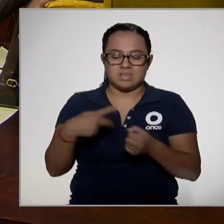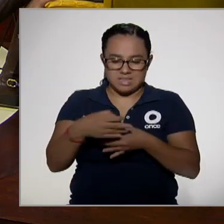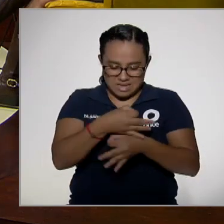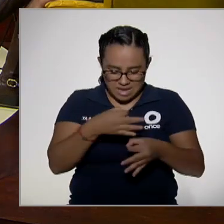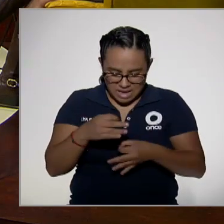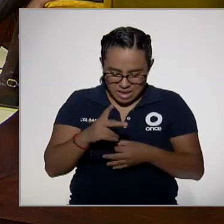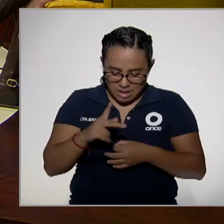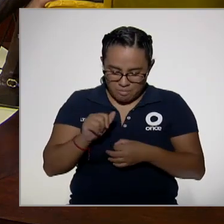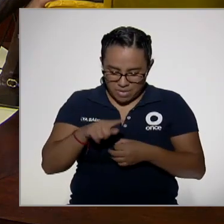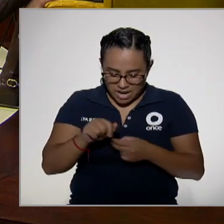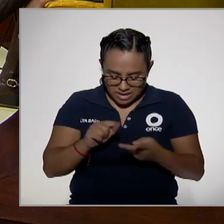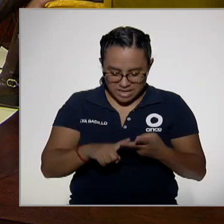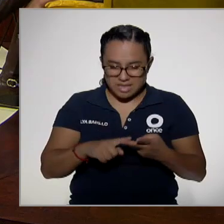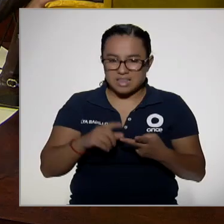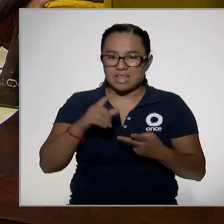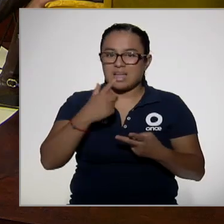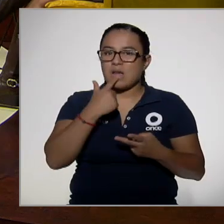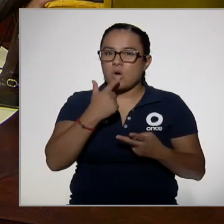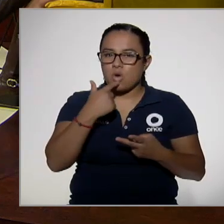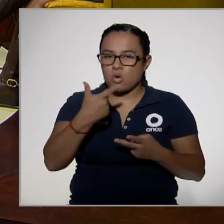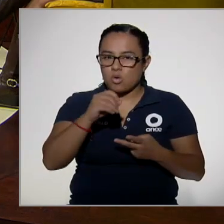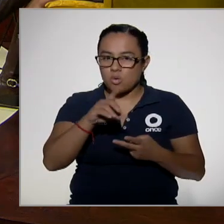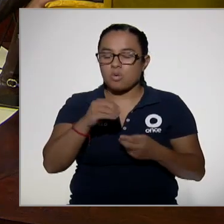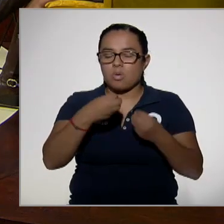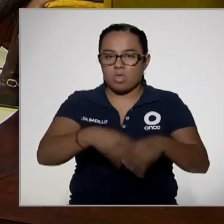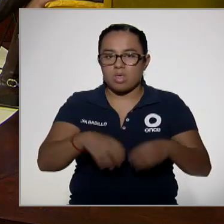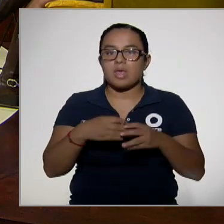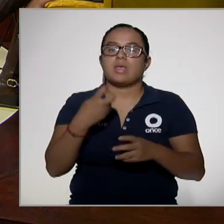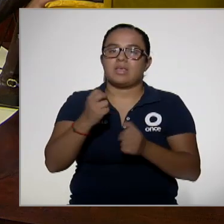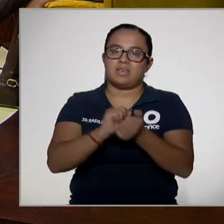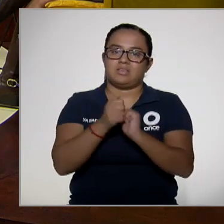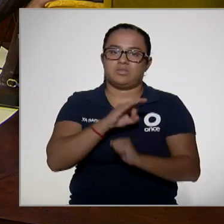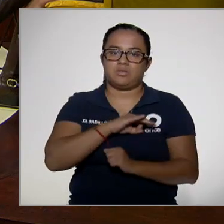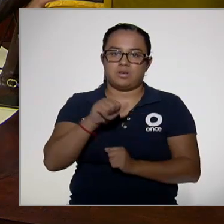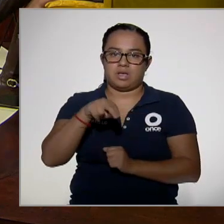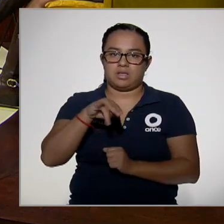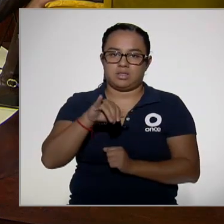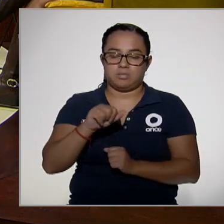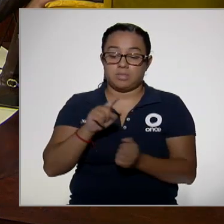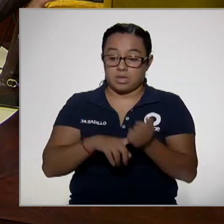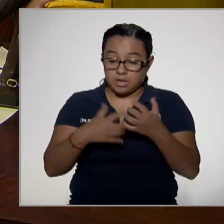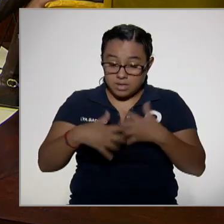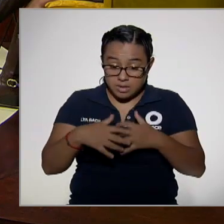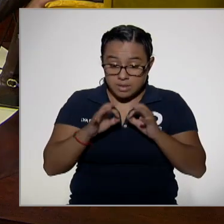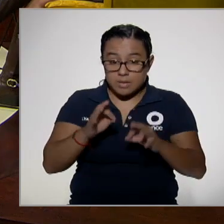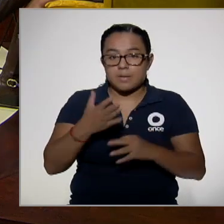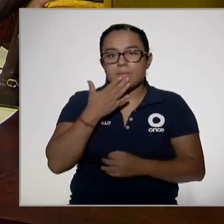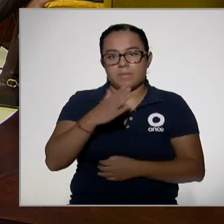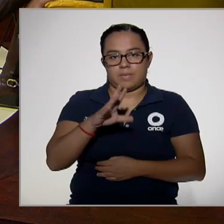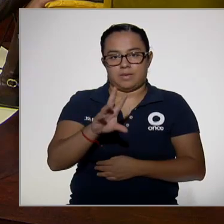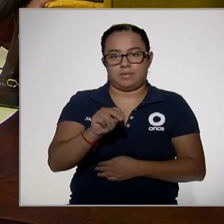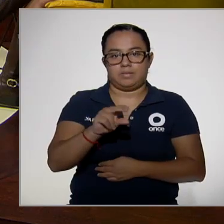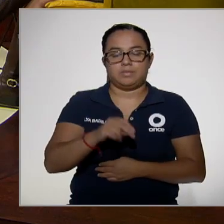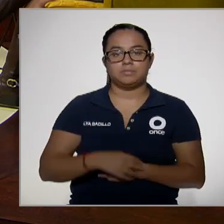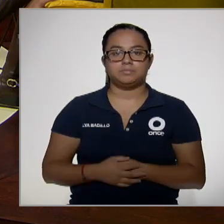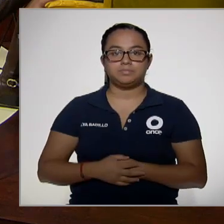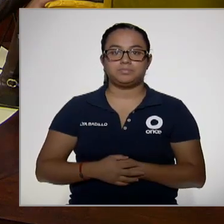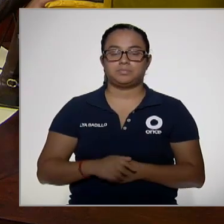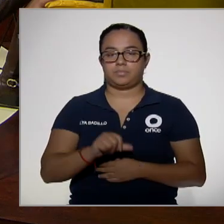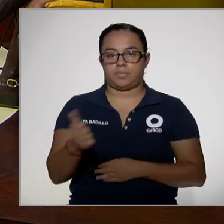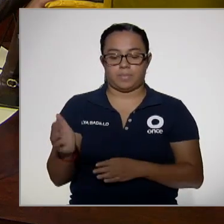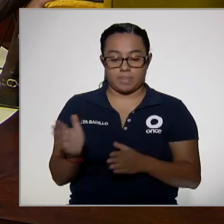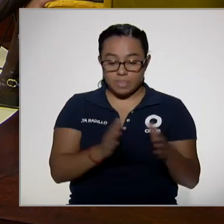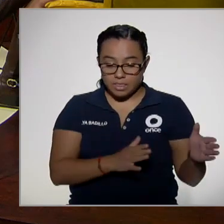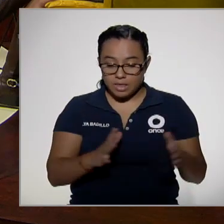destruyen los glóbulos rojos entonces te causa anemia por otro lado no se están produciendo adecuadamente como comenta la doctora y por otro